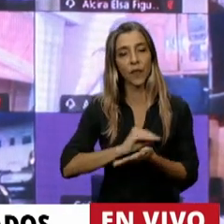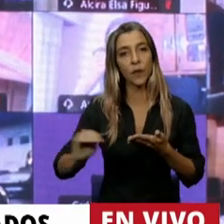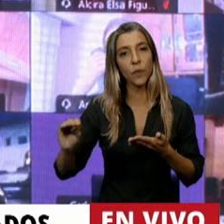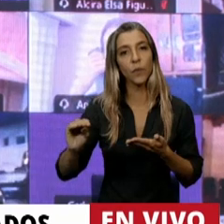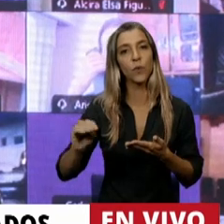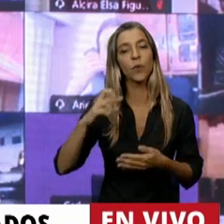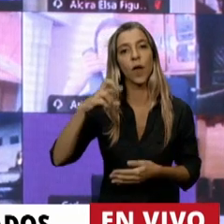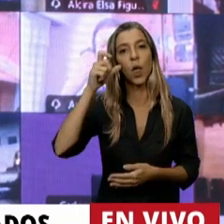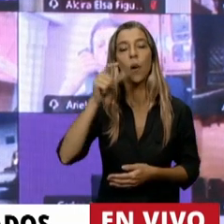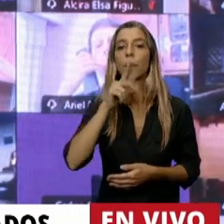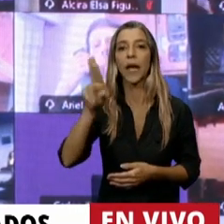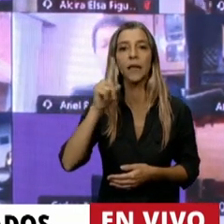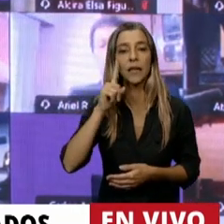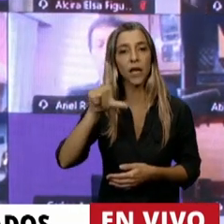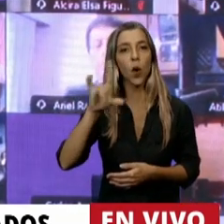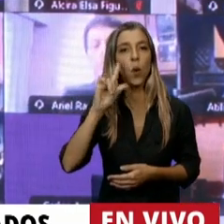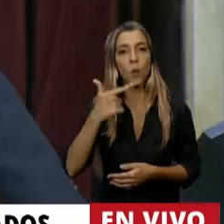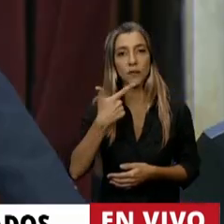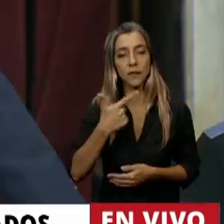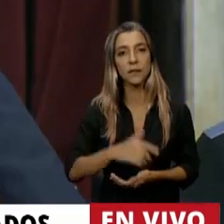Diputado Petri Luis.